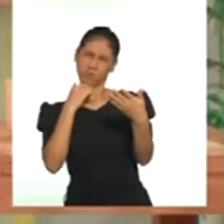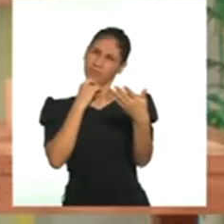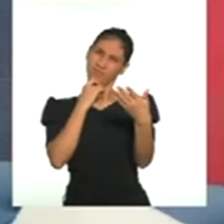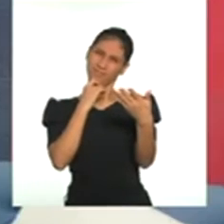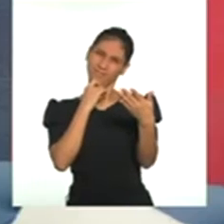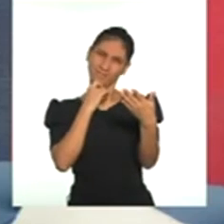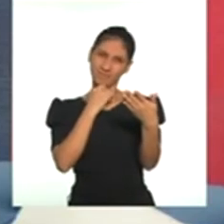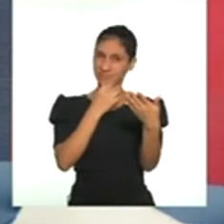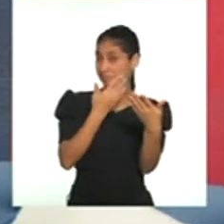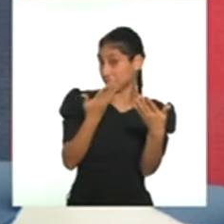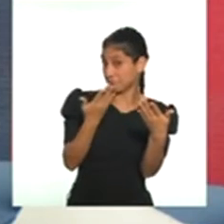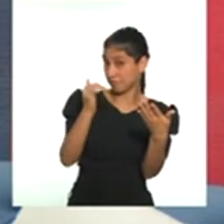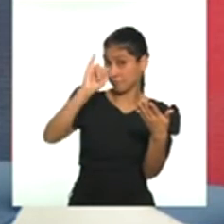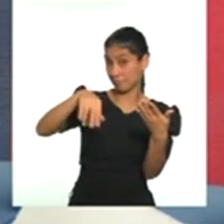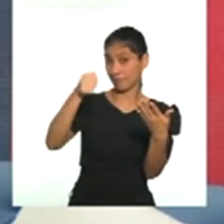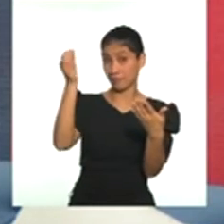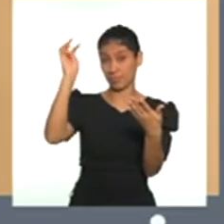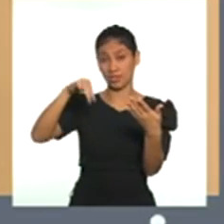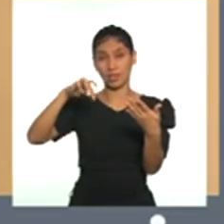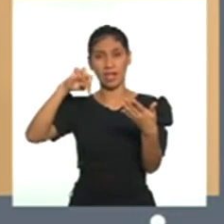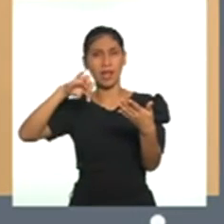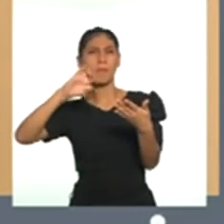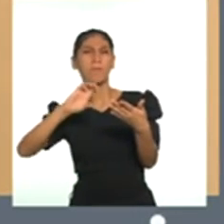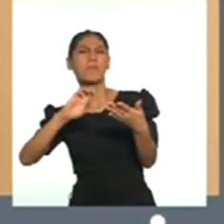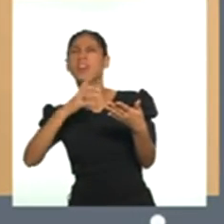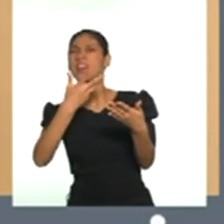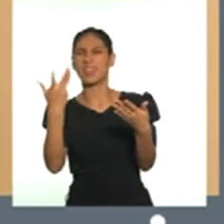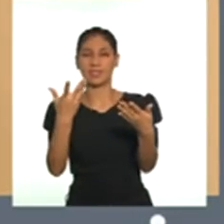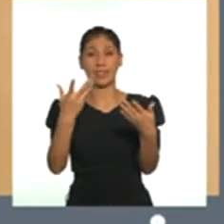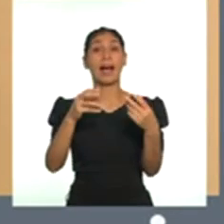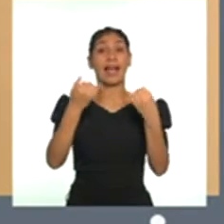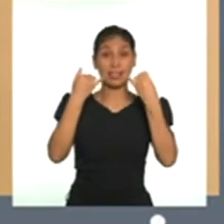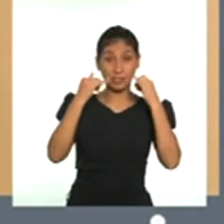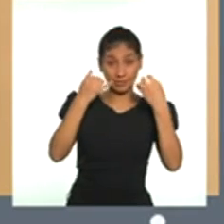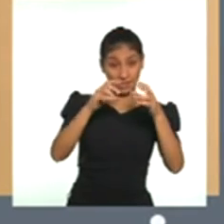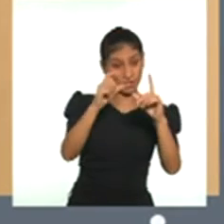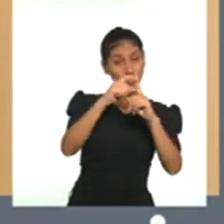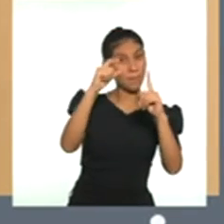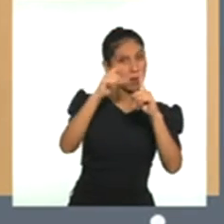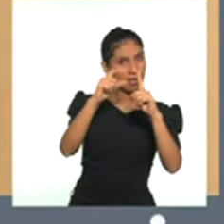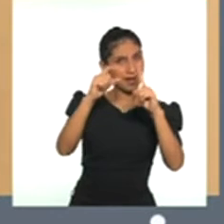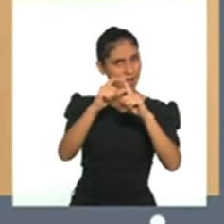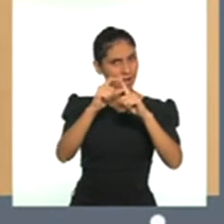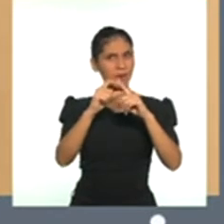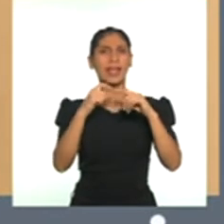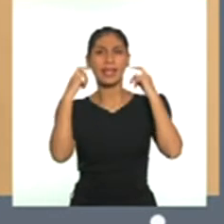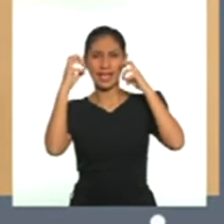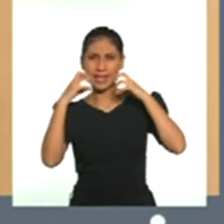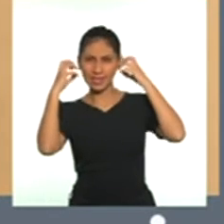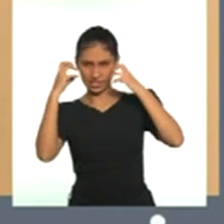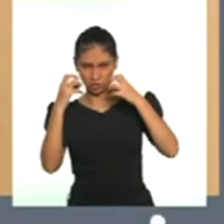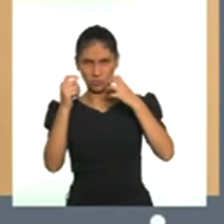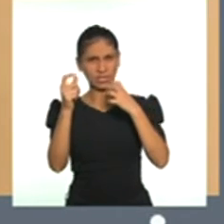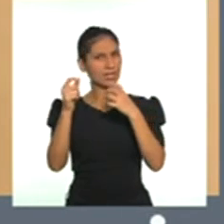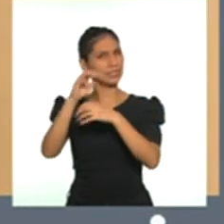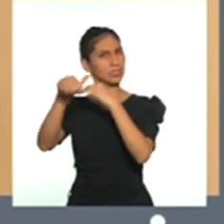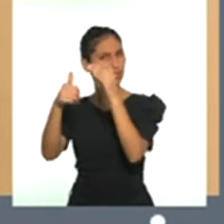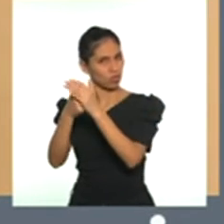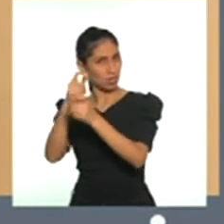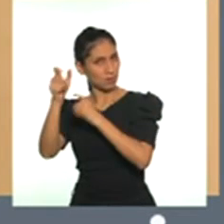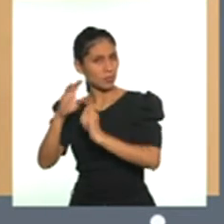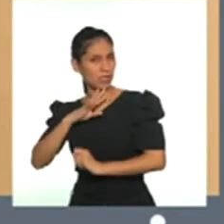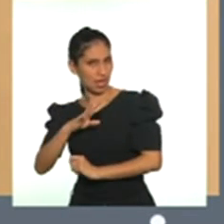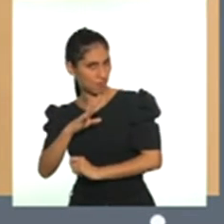jampic. ¿Y qué significaba jampic? Es un término quechua que usa la gran mayoría de habitantes quechua hablantes para referirse a